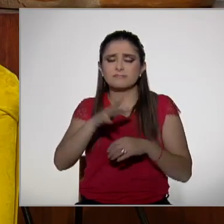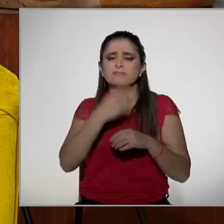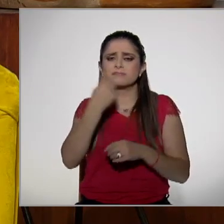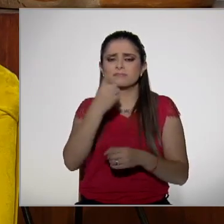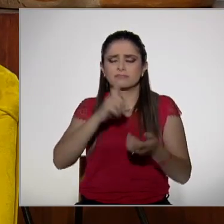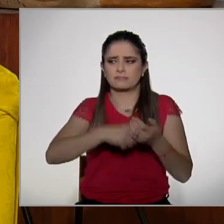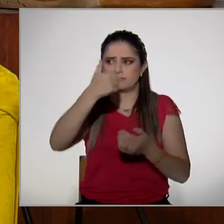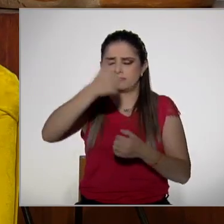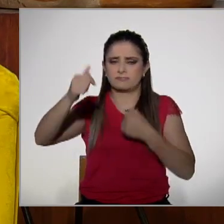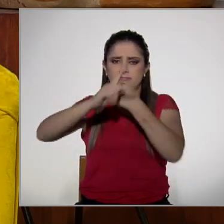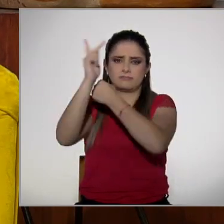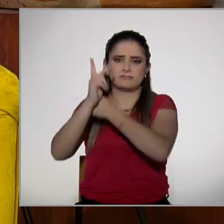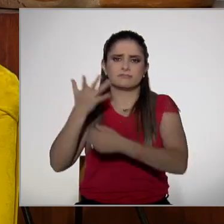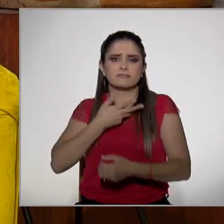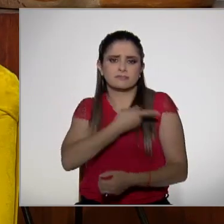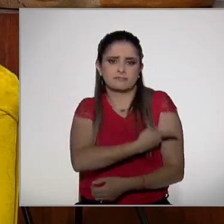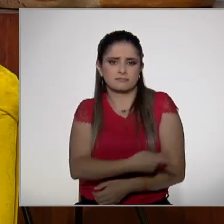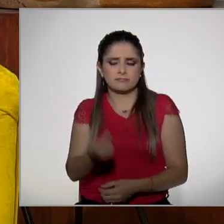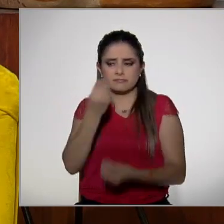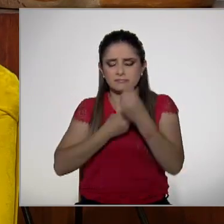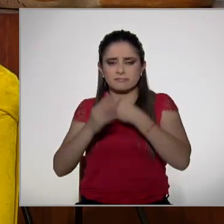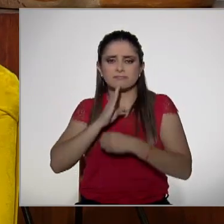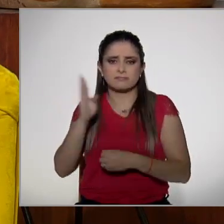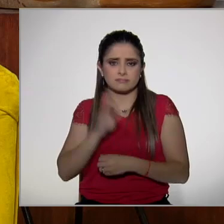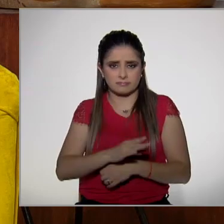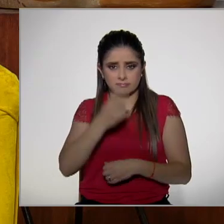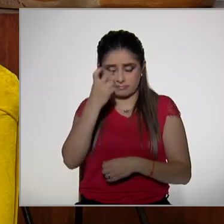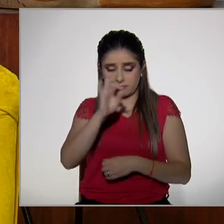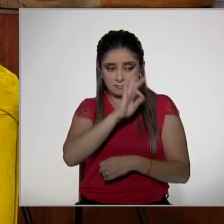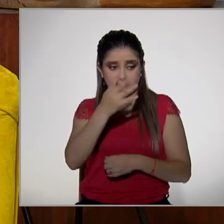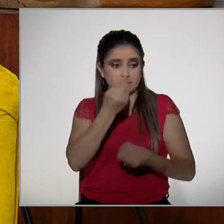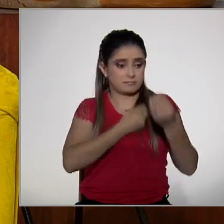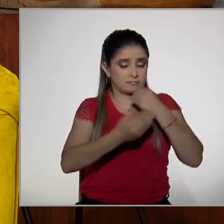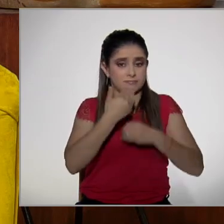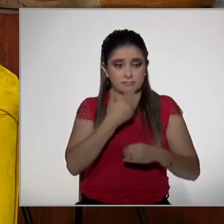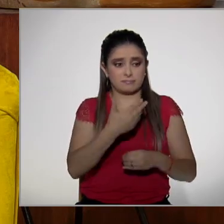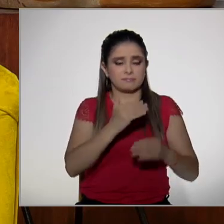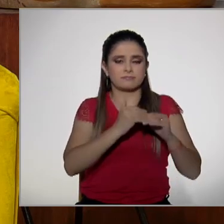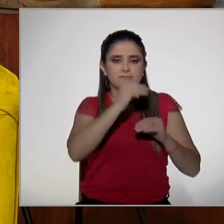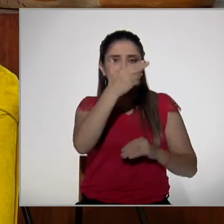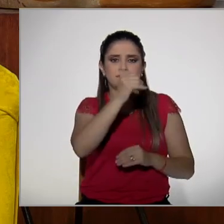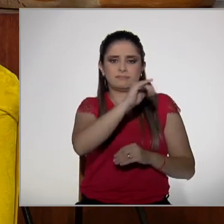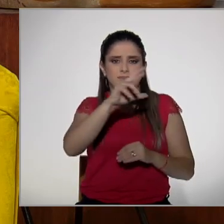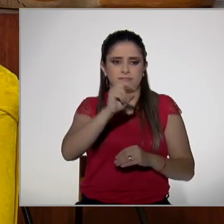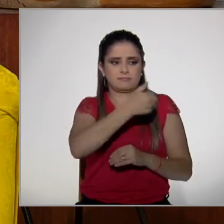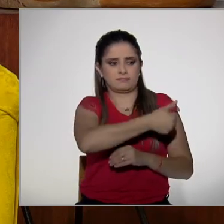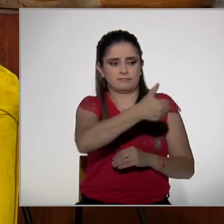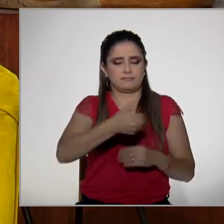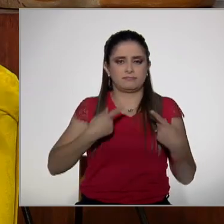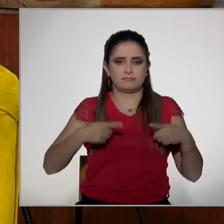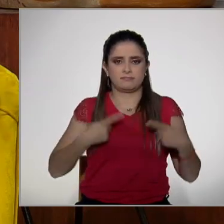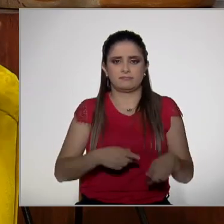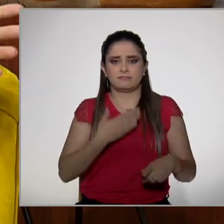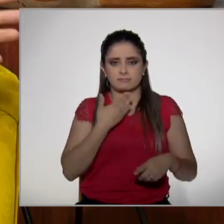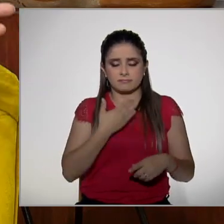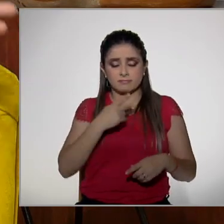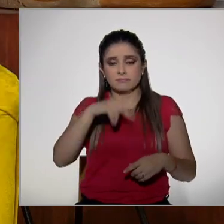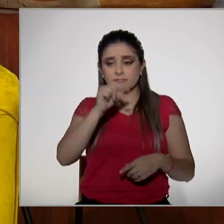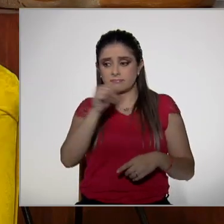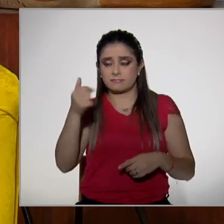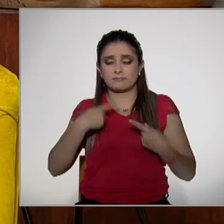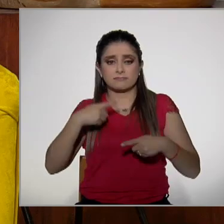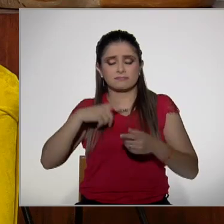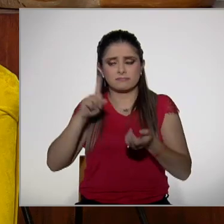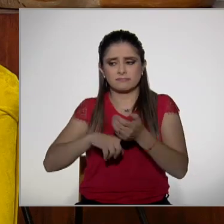tenga cada país entonces entre más deficiencia de hierro hay en un país se supone que las condiciones económicas pues no son las mejores y